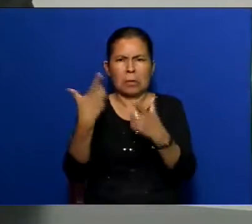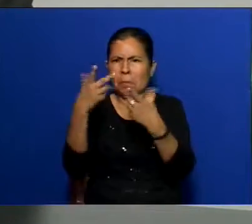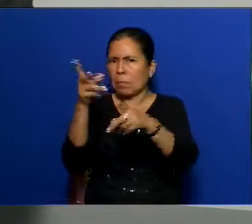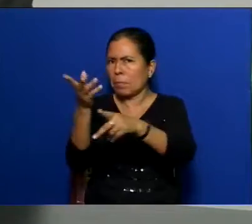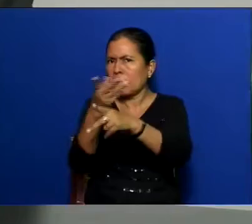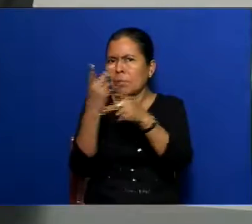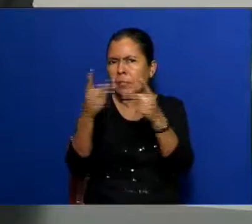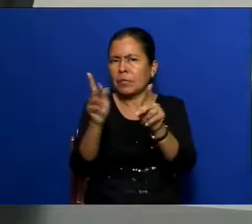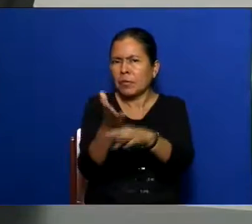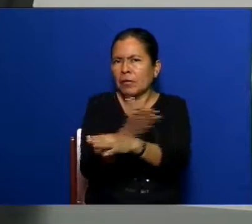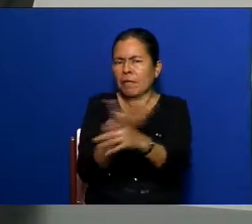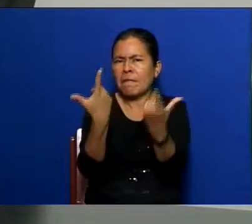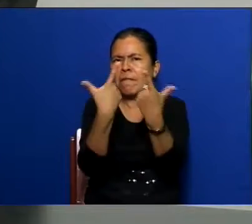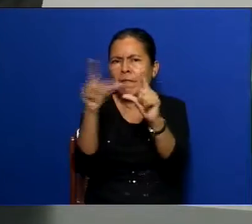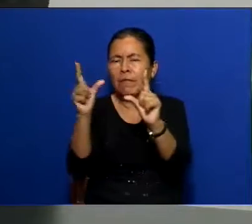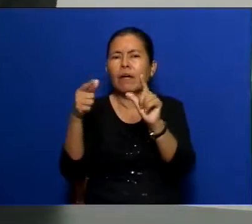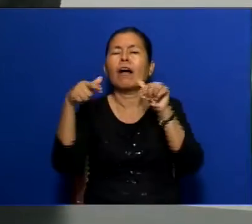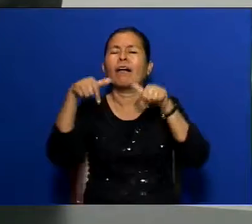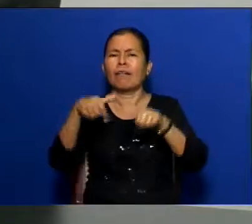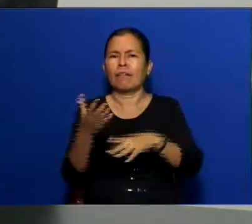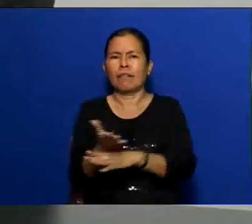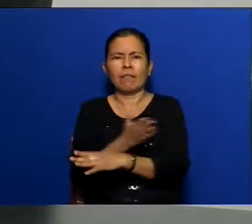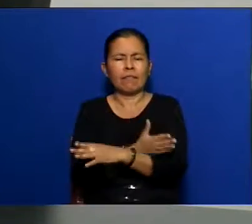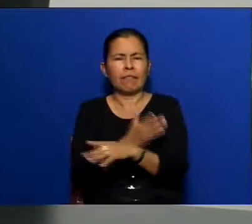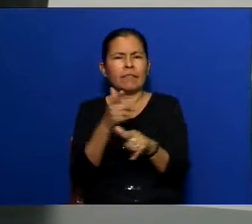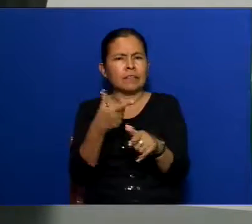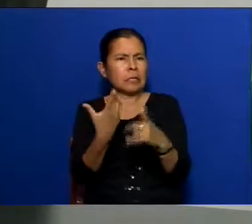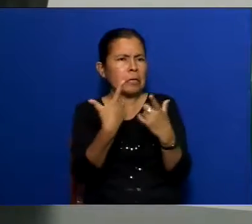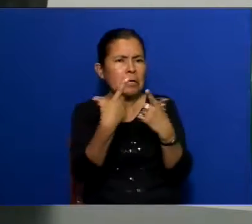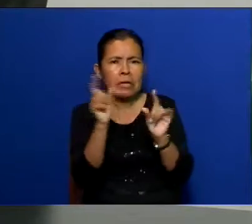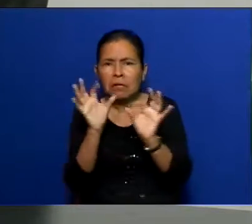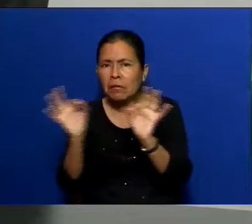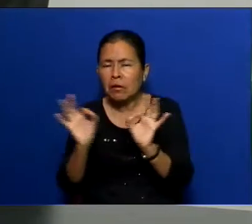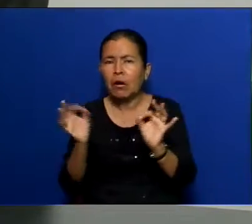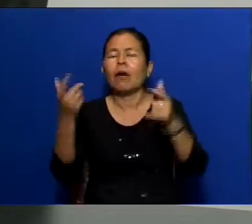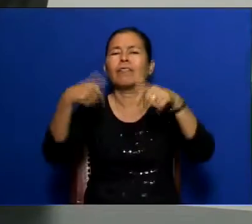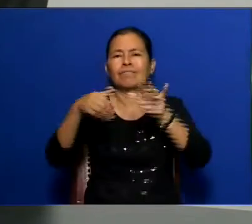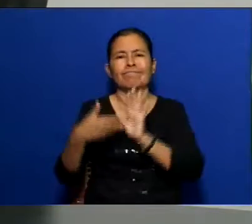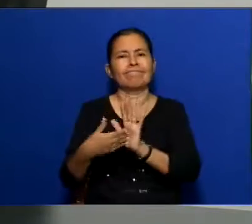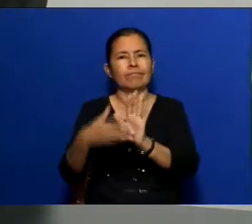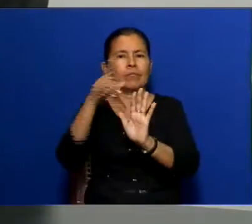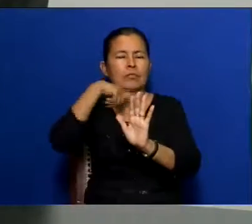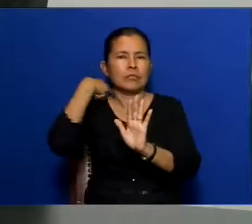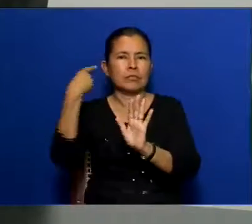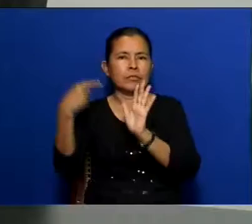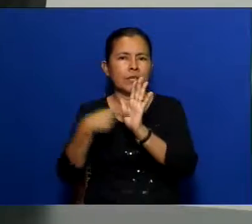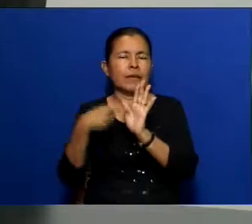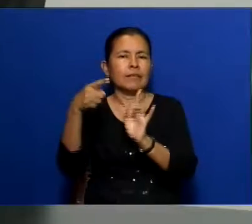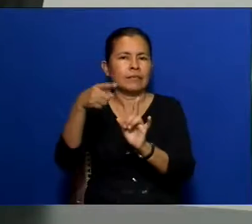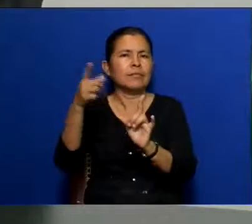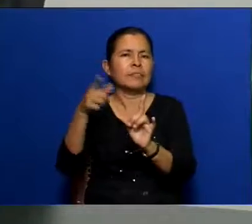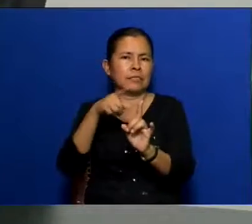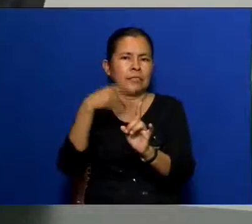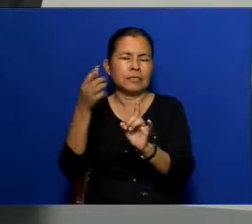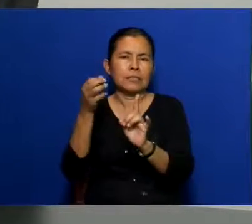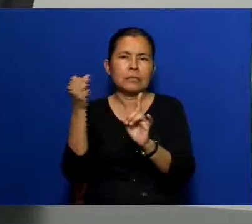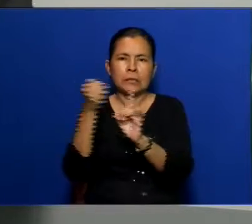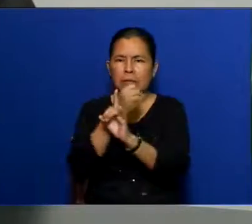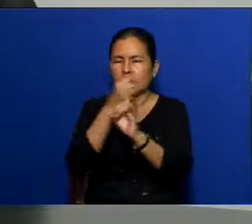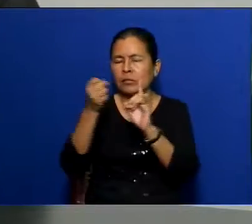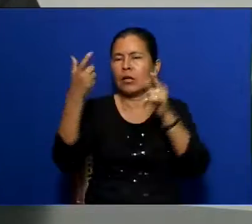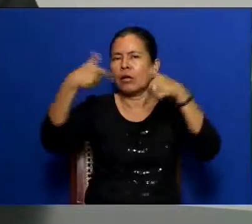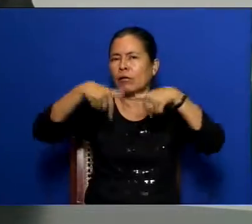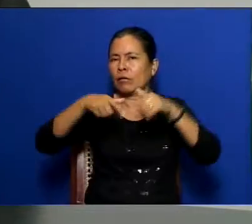a mostrar delitos donde antes no podíamos mostrarlos, gracias a este abordaje integral que hemos venido implementando